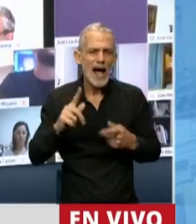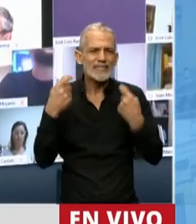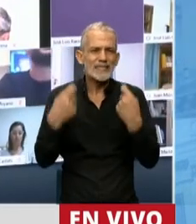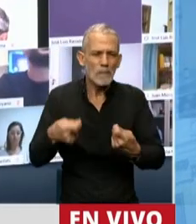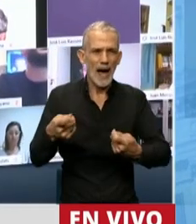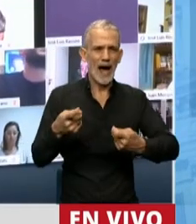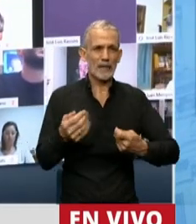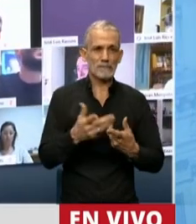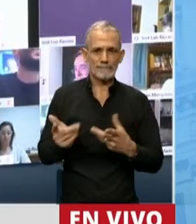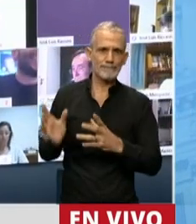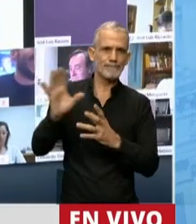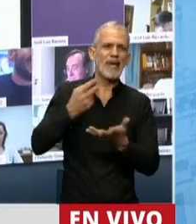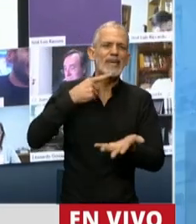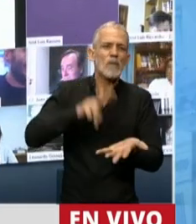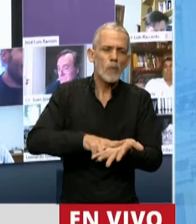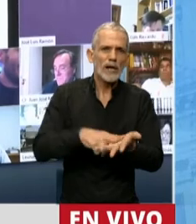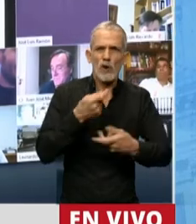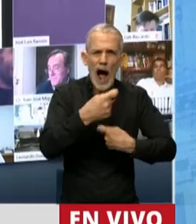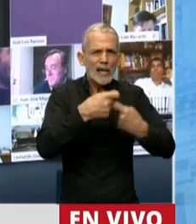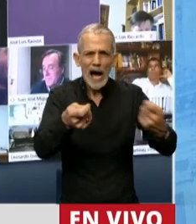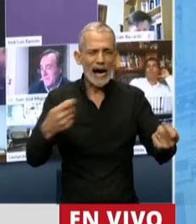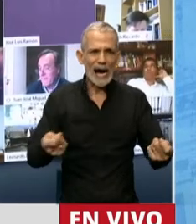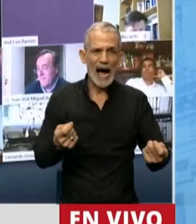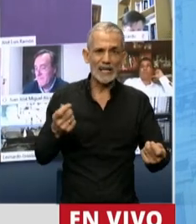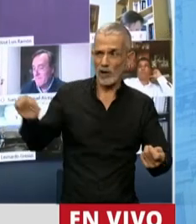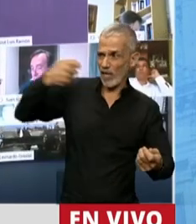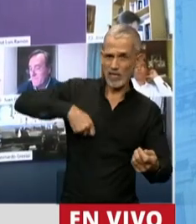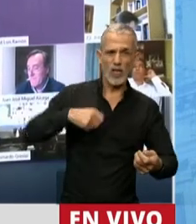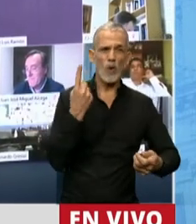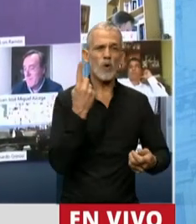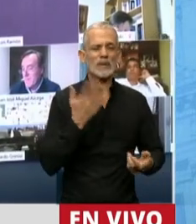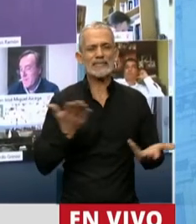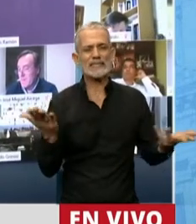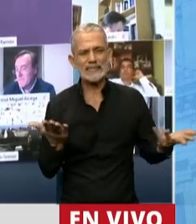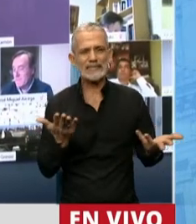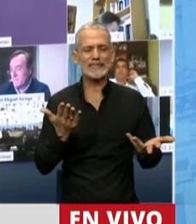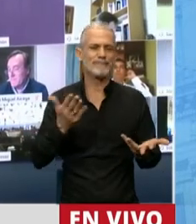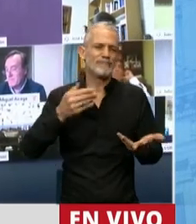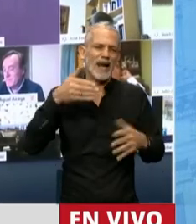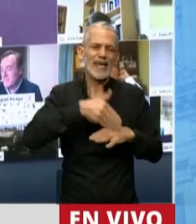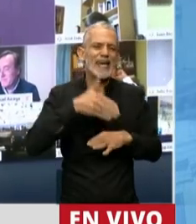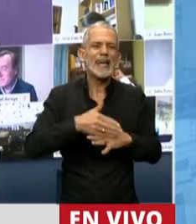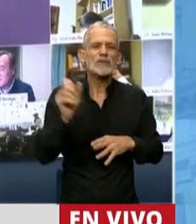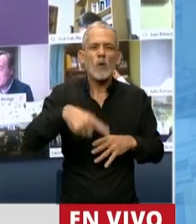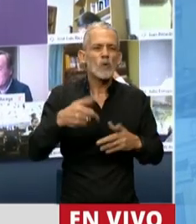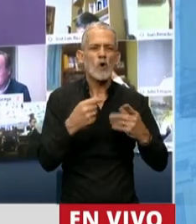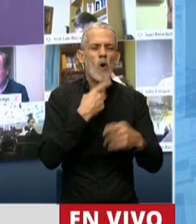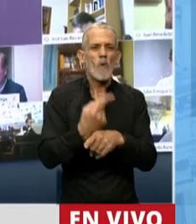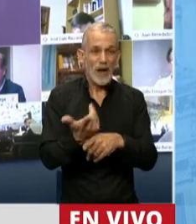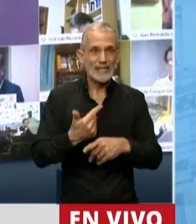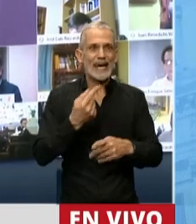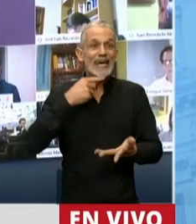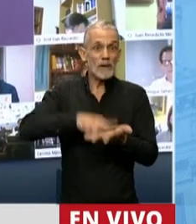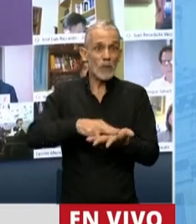costo de la carga fiscal que tienen los insumos y por ejemplo, ingresos brutos. O sea que me parece muy importante bajar